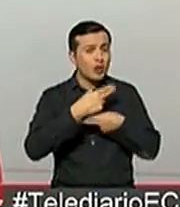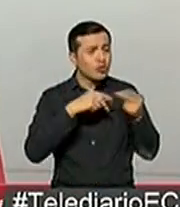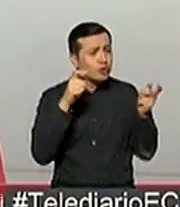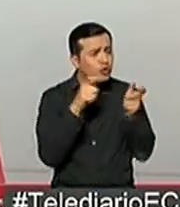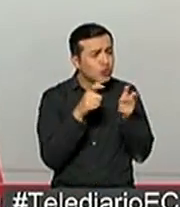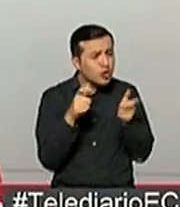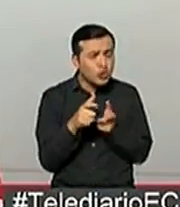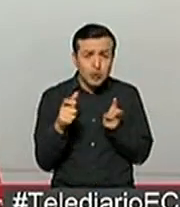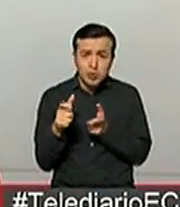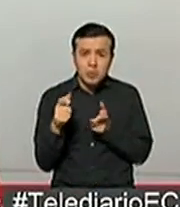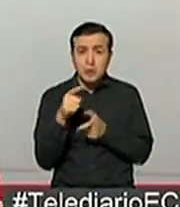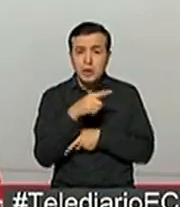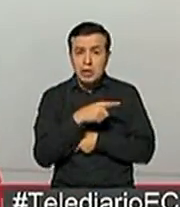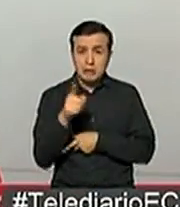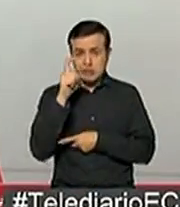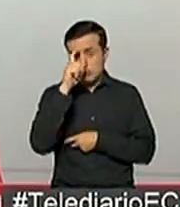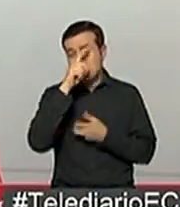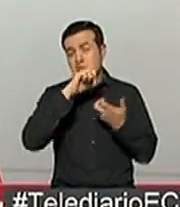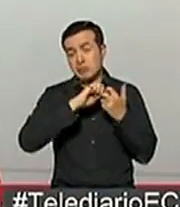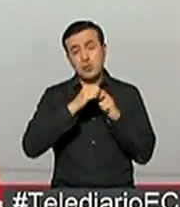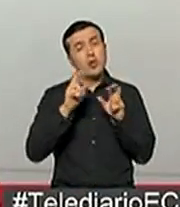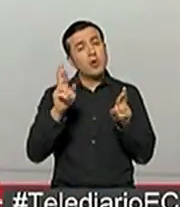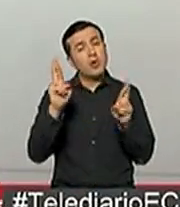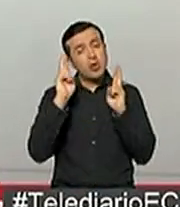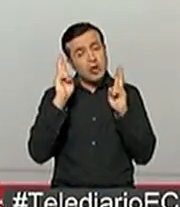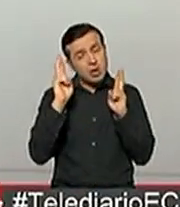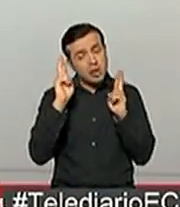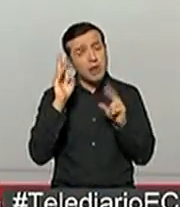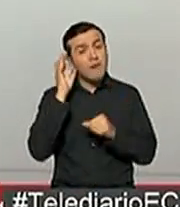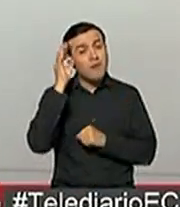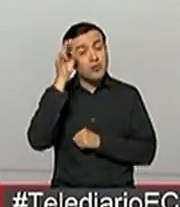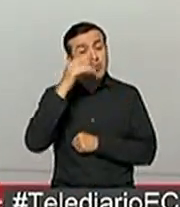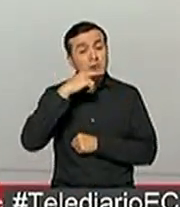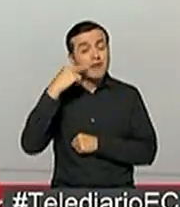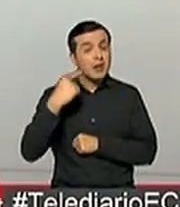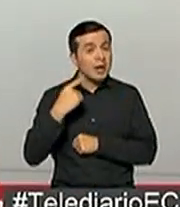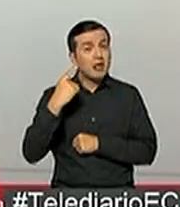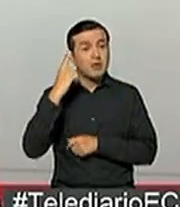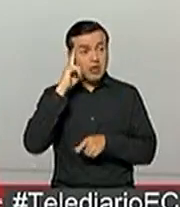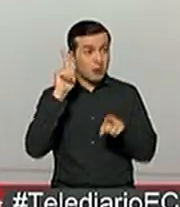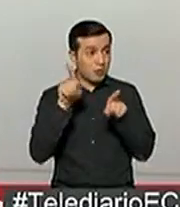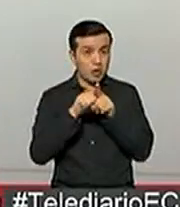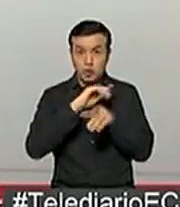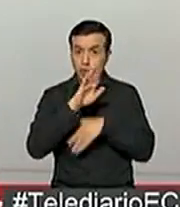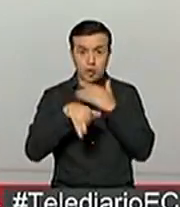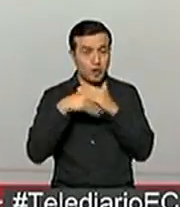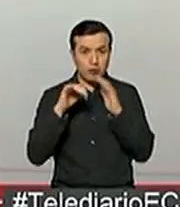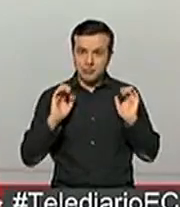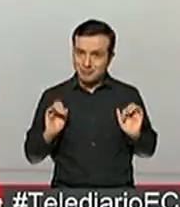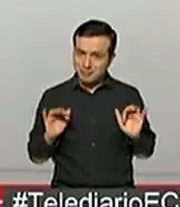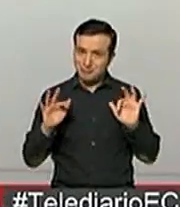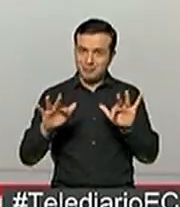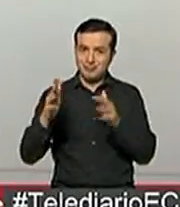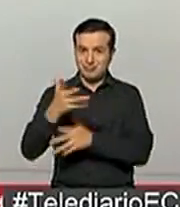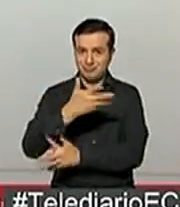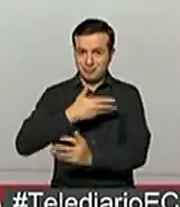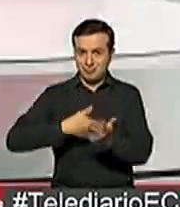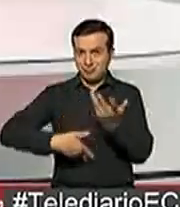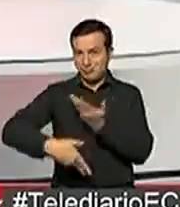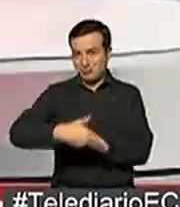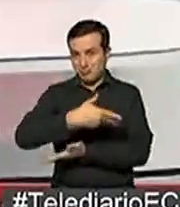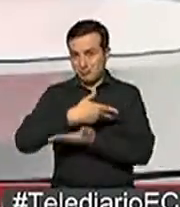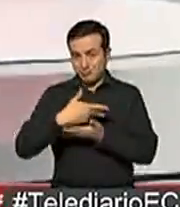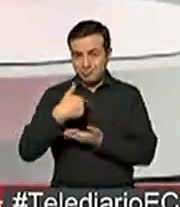son los que están sufriendo y ojalá en este futuro feriado nos pongamos de acuerdo y lo podamos compartir y este feriado